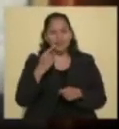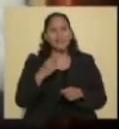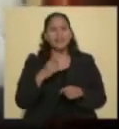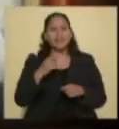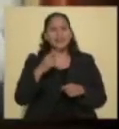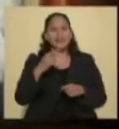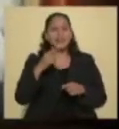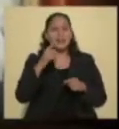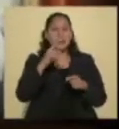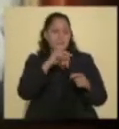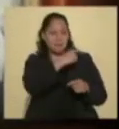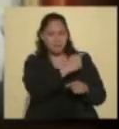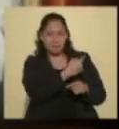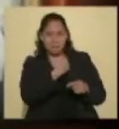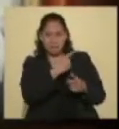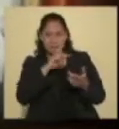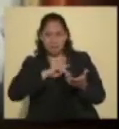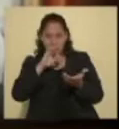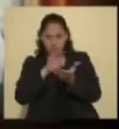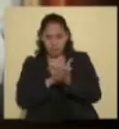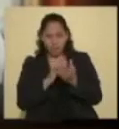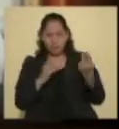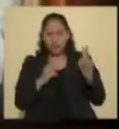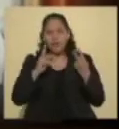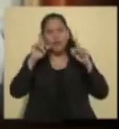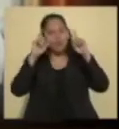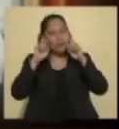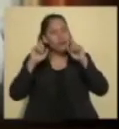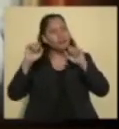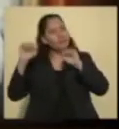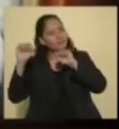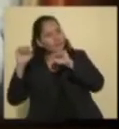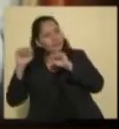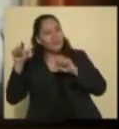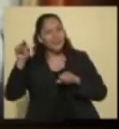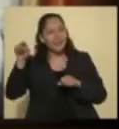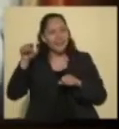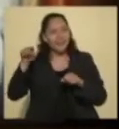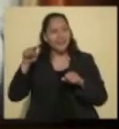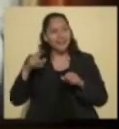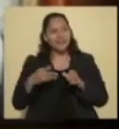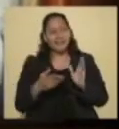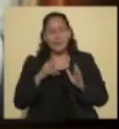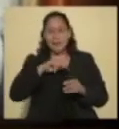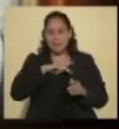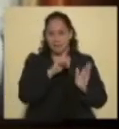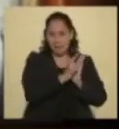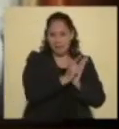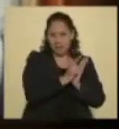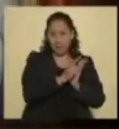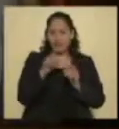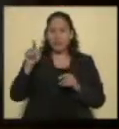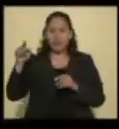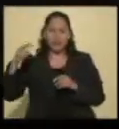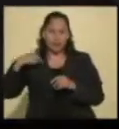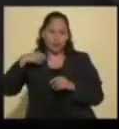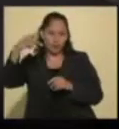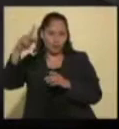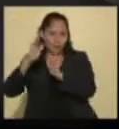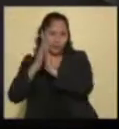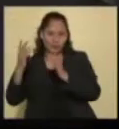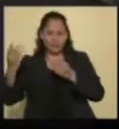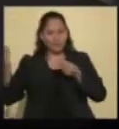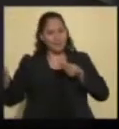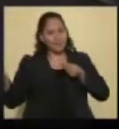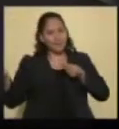nos toma mi esposa la fotografía, donde él está con mi libro y yo con 100 años de soledad, y